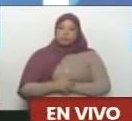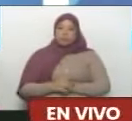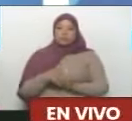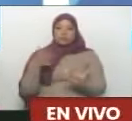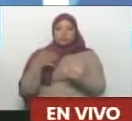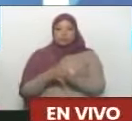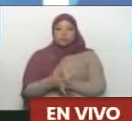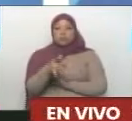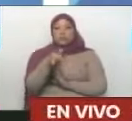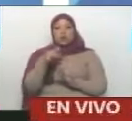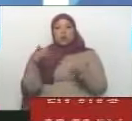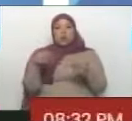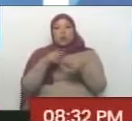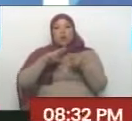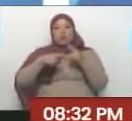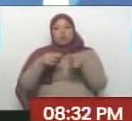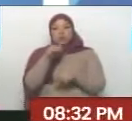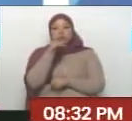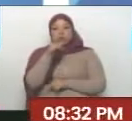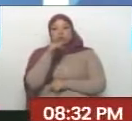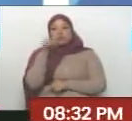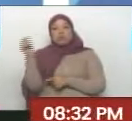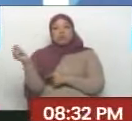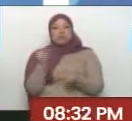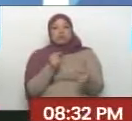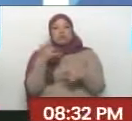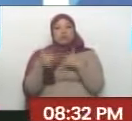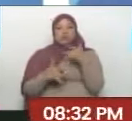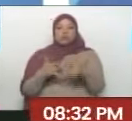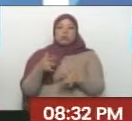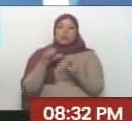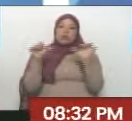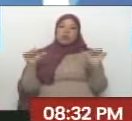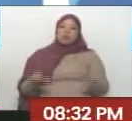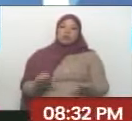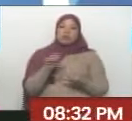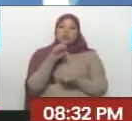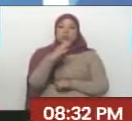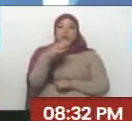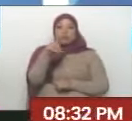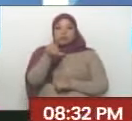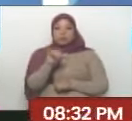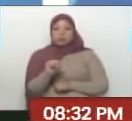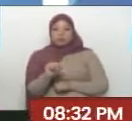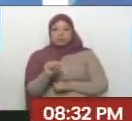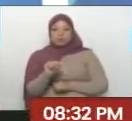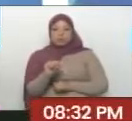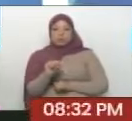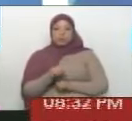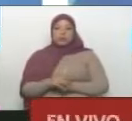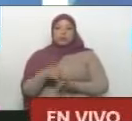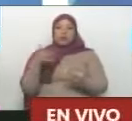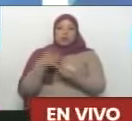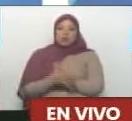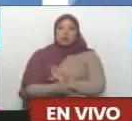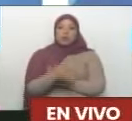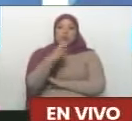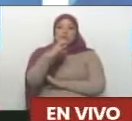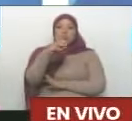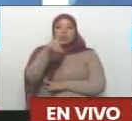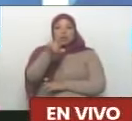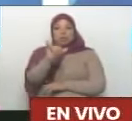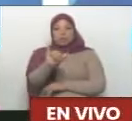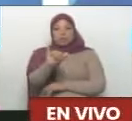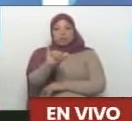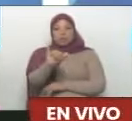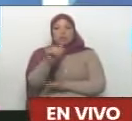base a consulta, debate y acción al sistema SEDA, ¿ah? SEDA o SEDA, en este caso